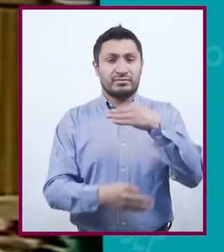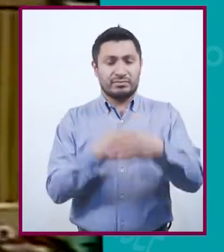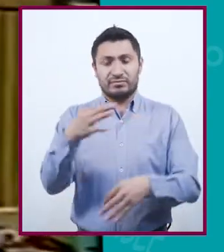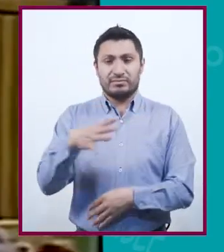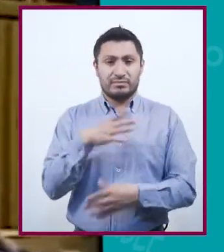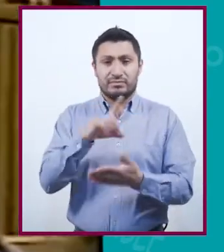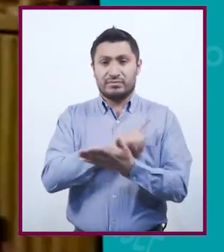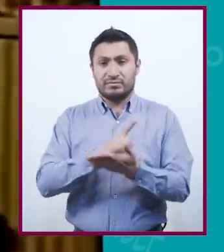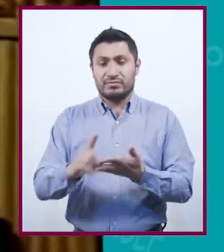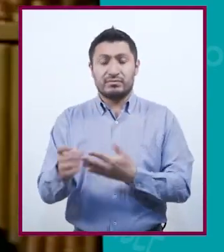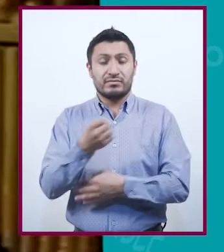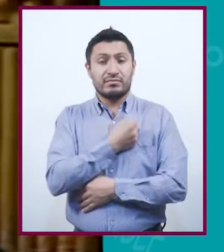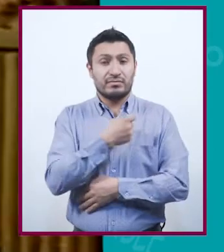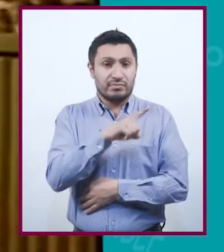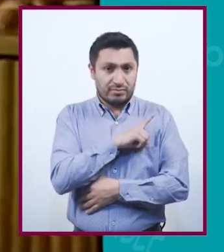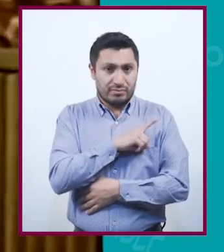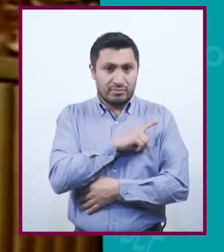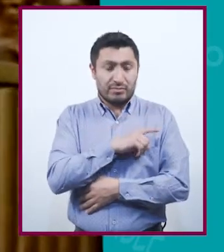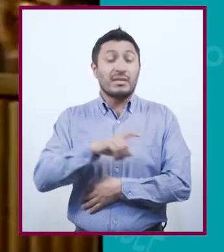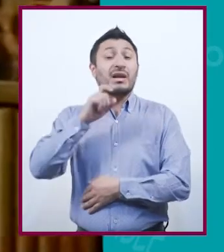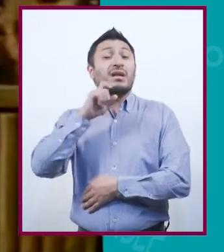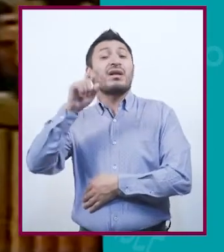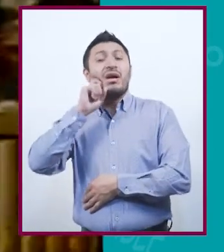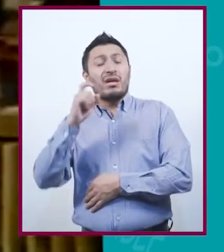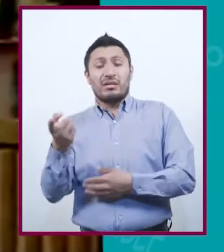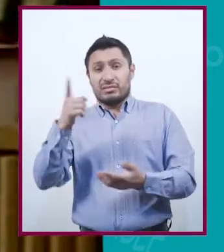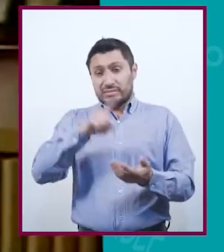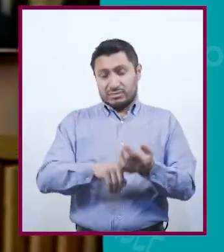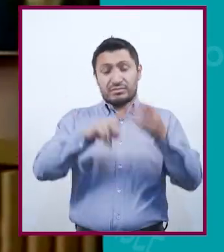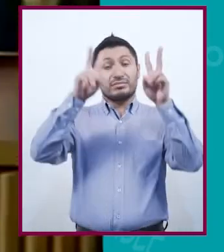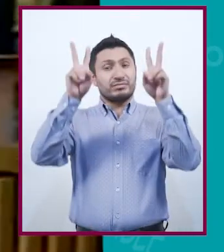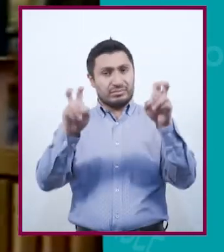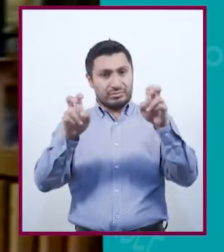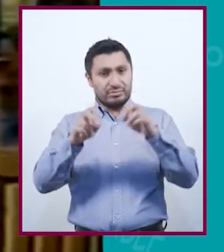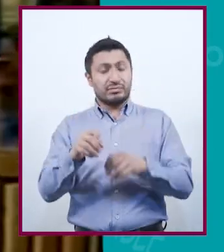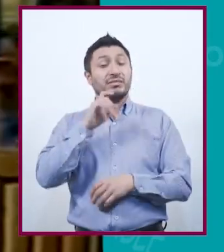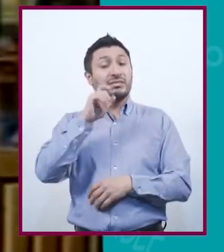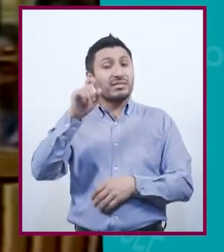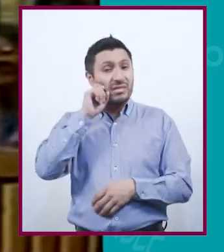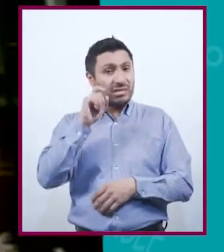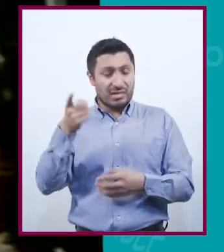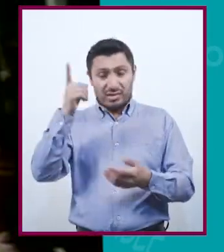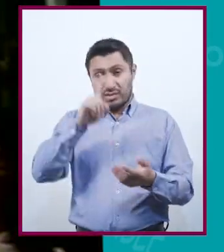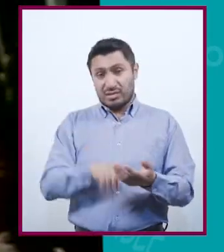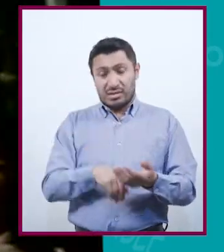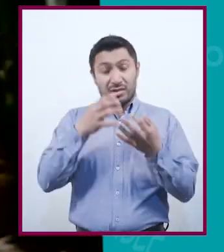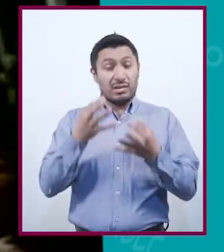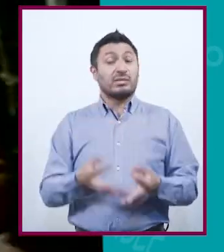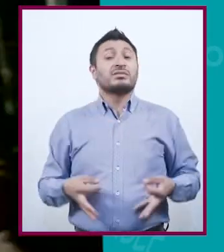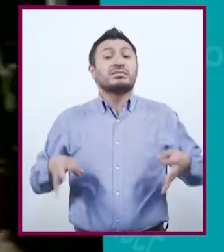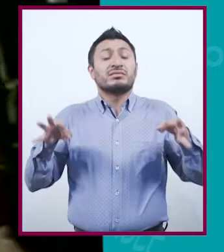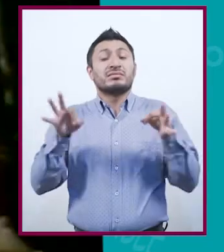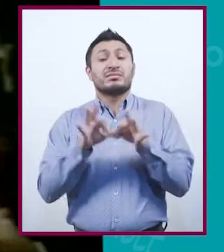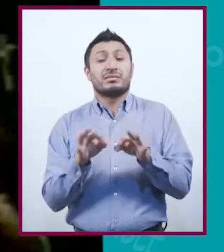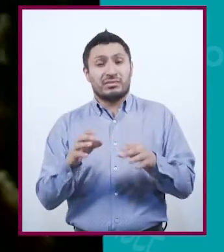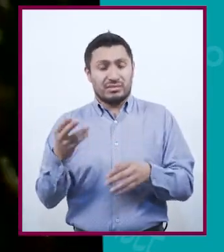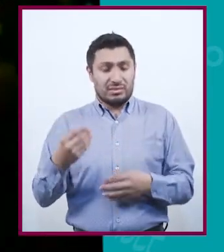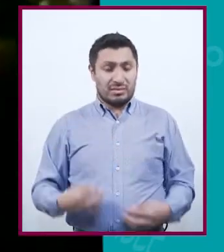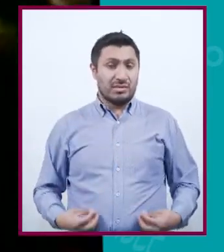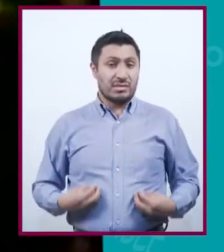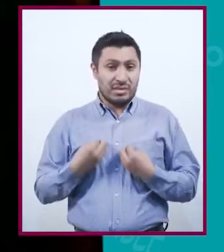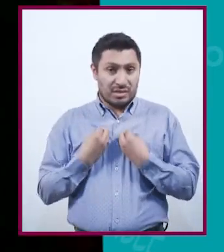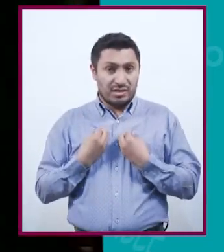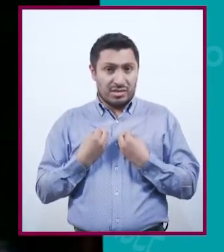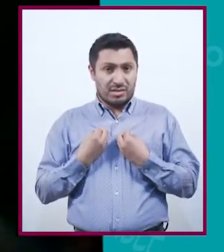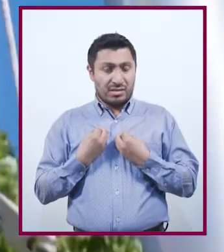Todos tenemos derecho a la salud. La sexualidad es un tema de salud. La sexualidad juega un papel muy importante